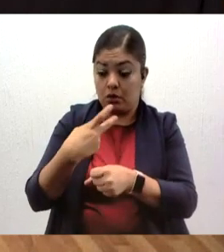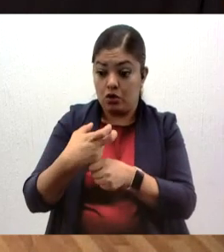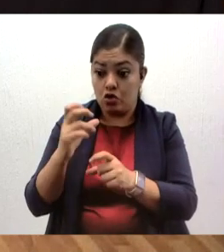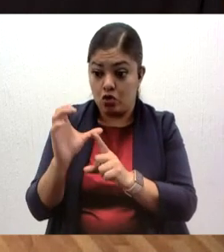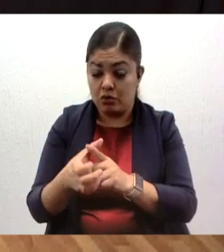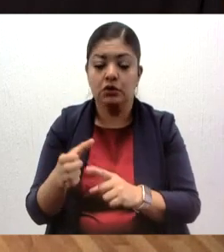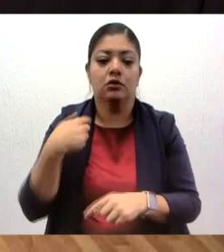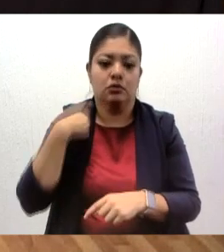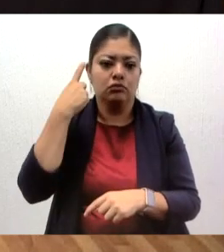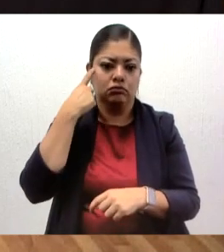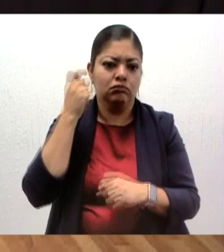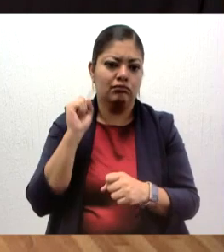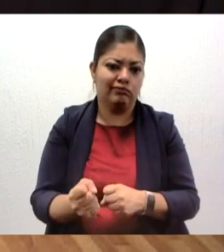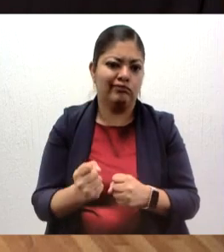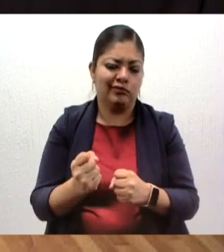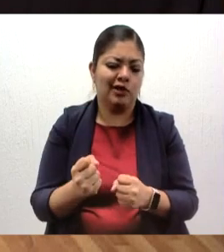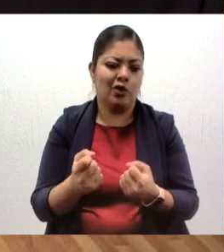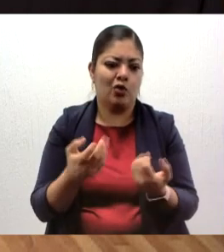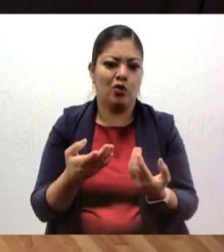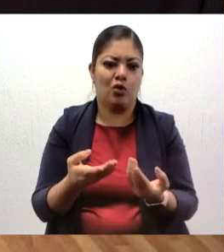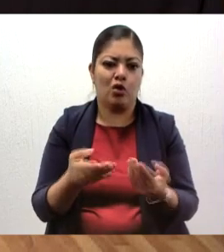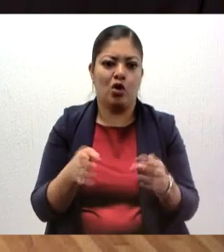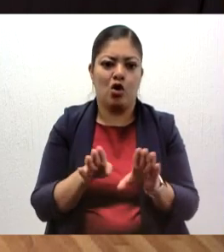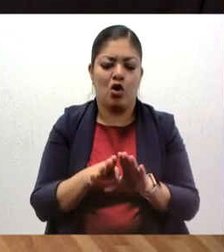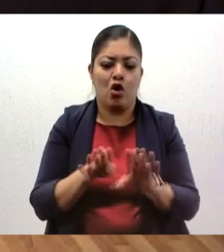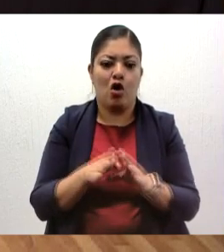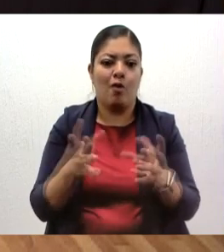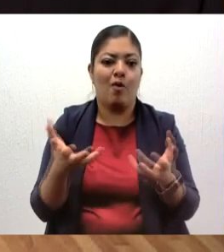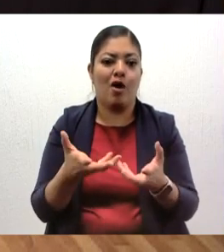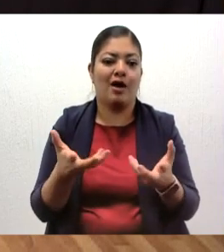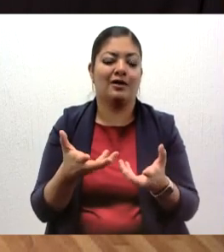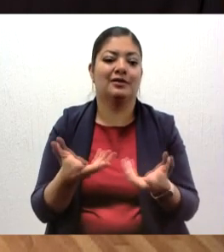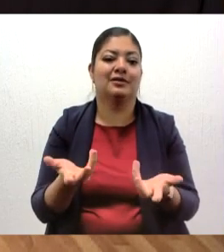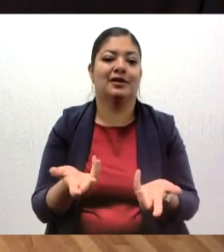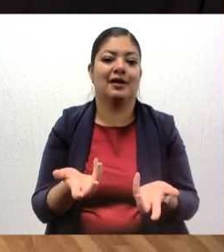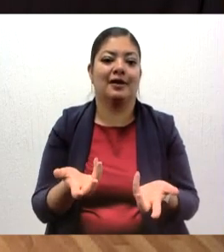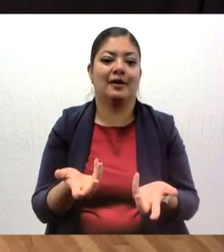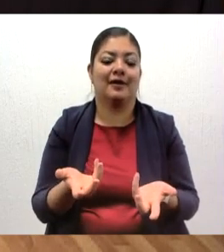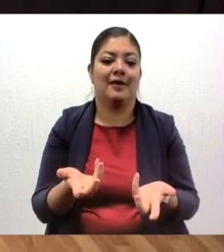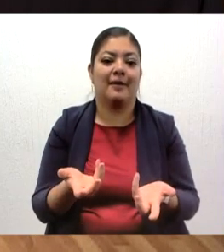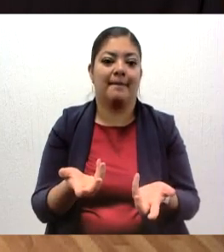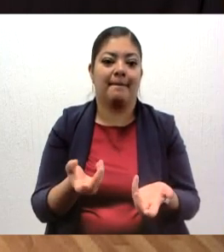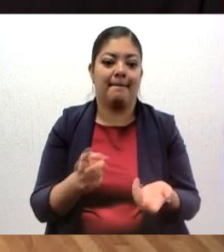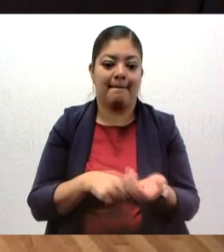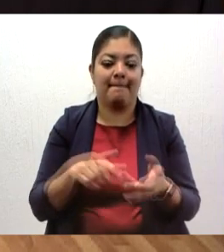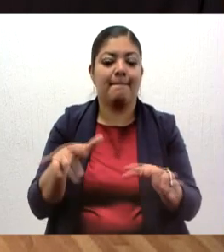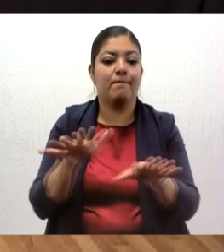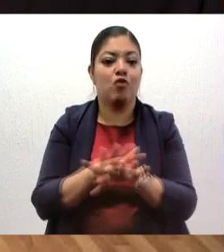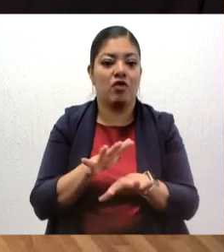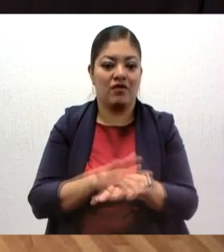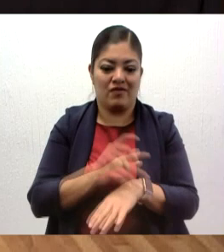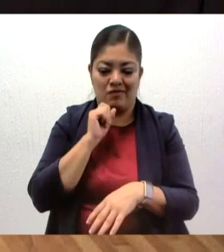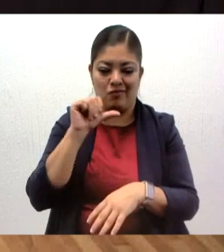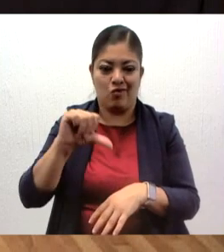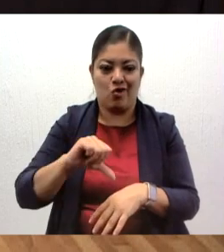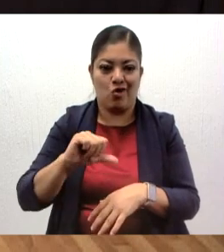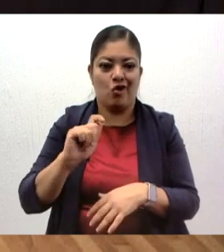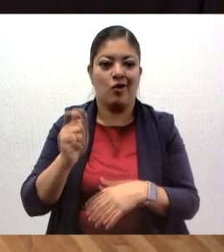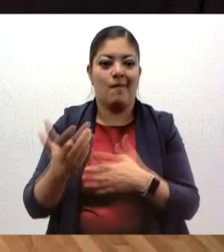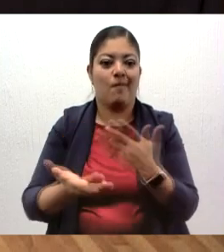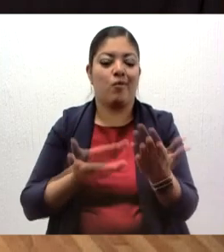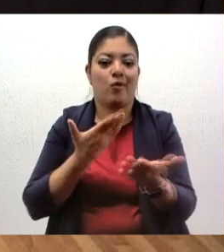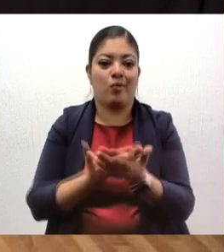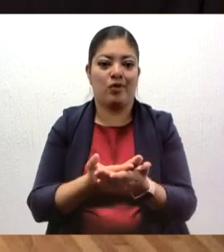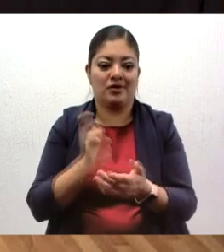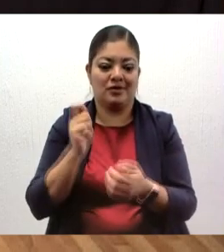momento eh haciendo llegar eh las modificaciones que hoy estamos proponiendo en público aquí